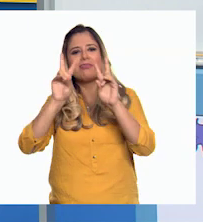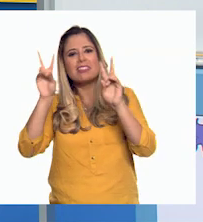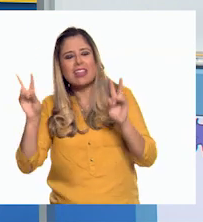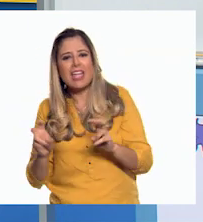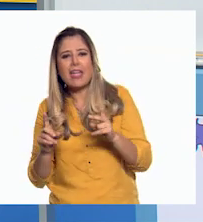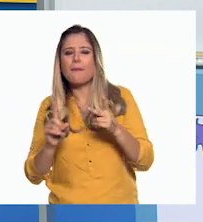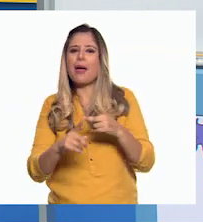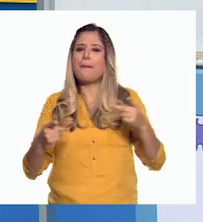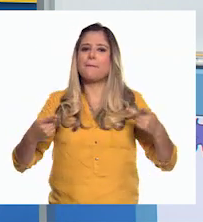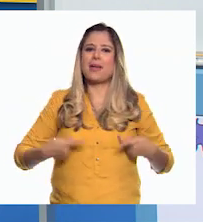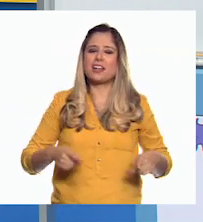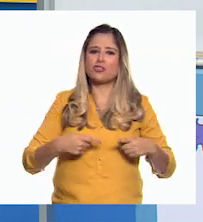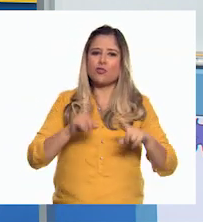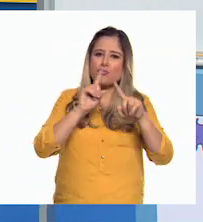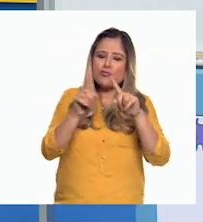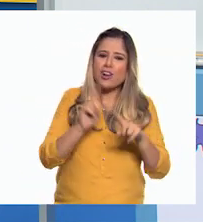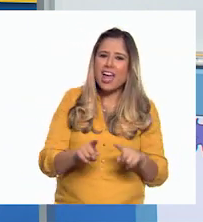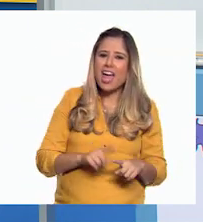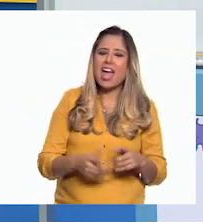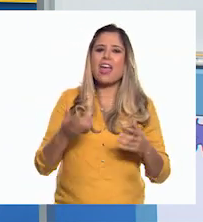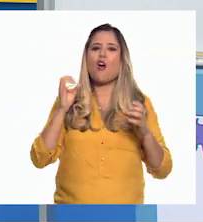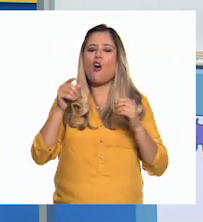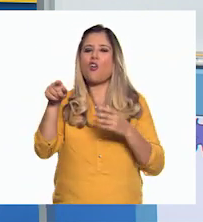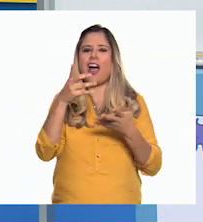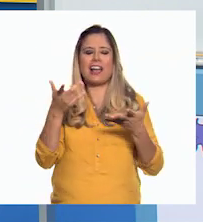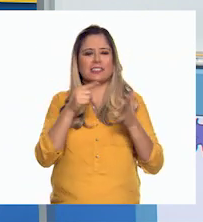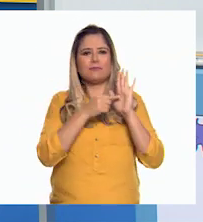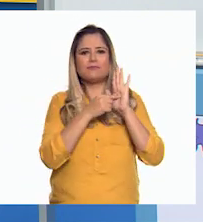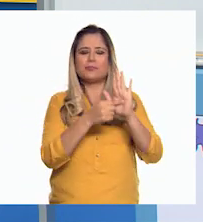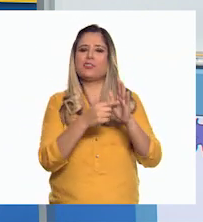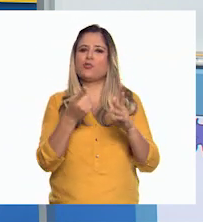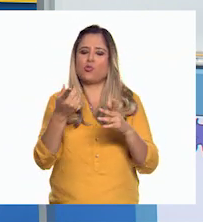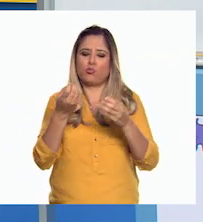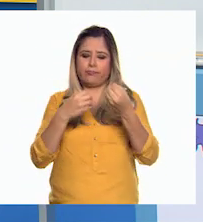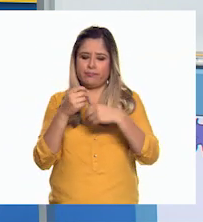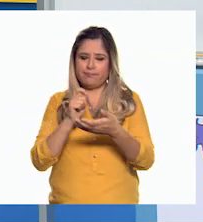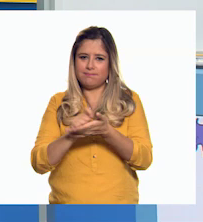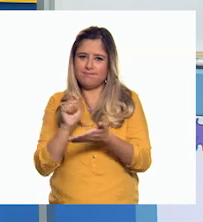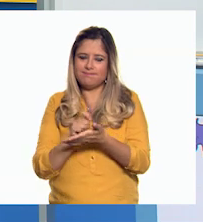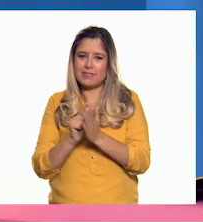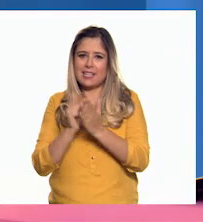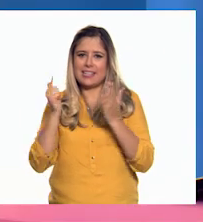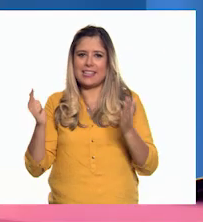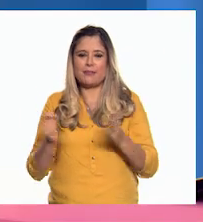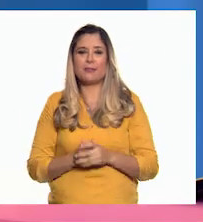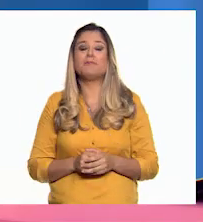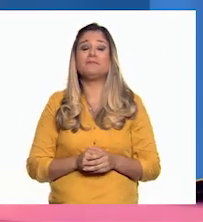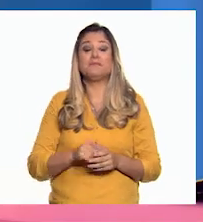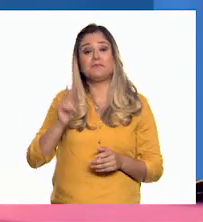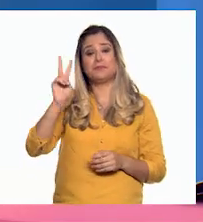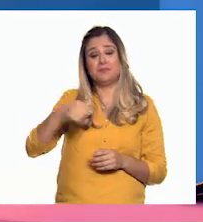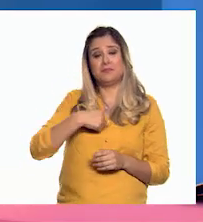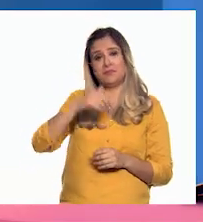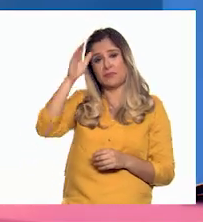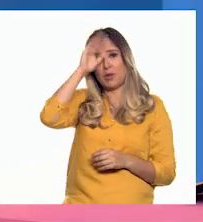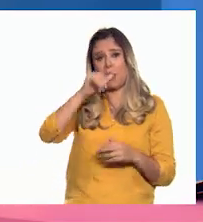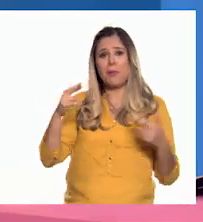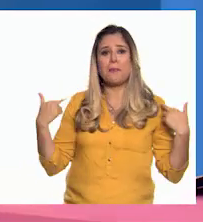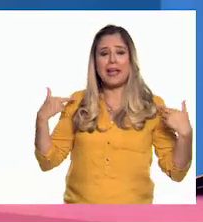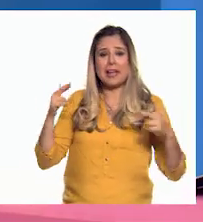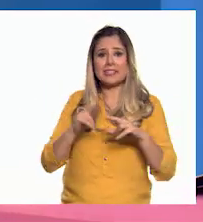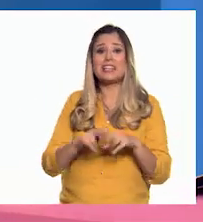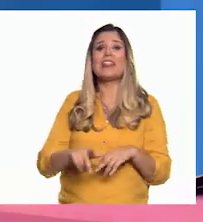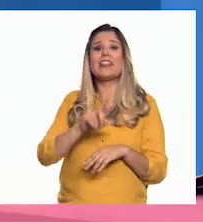los personajes o escenarios que desarrollan en sus obras. Yo estoy totalmente de acuerdo en eso, maestra. Y